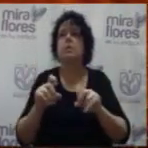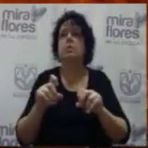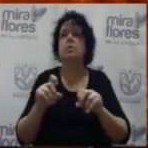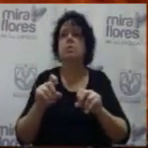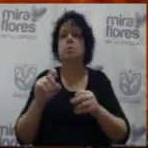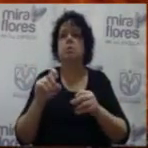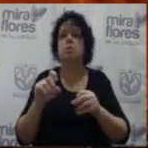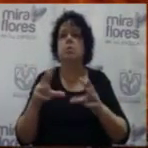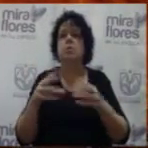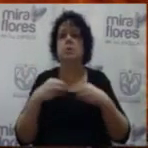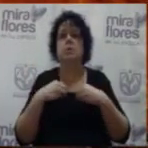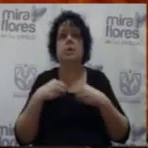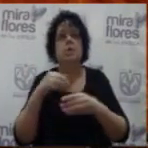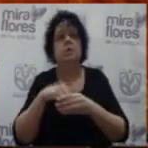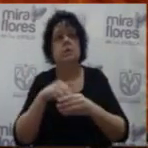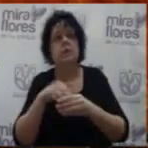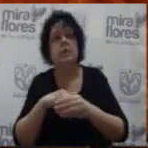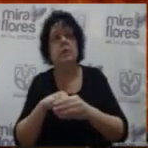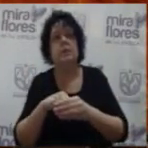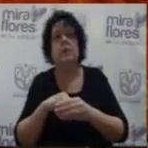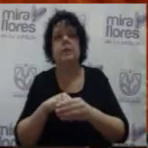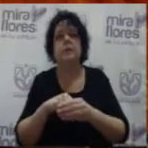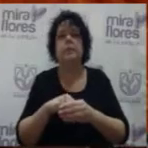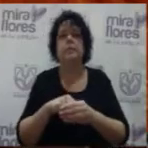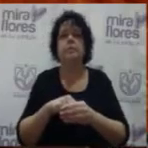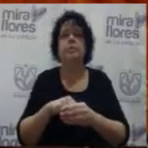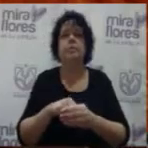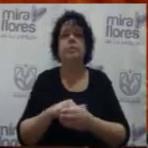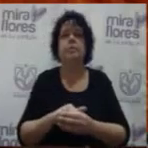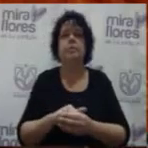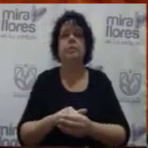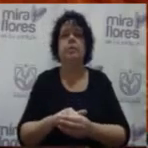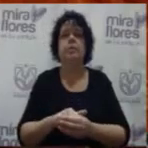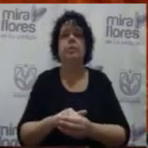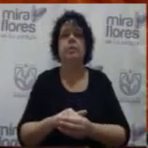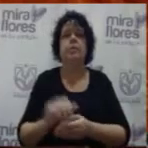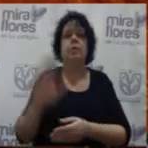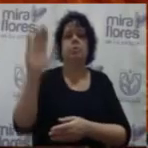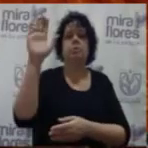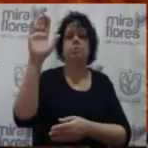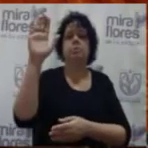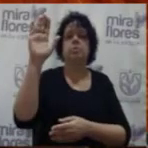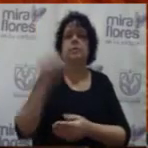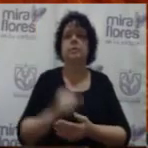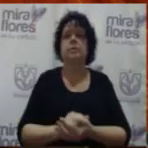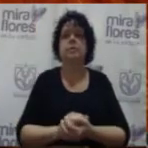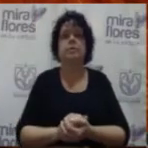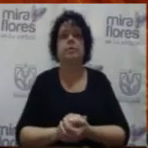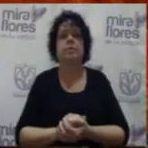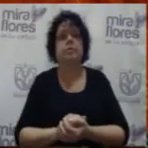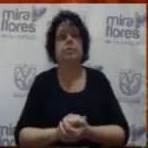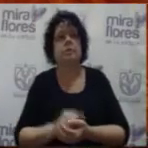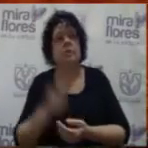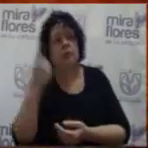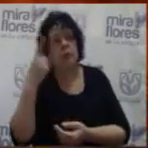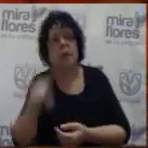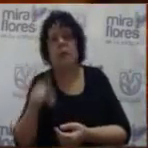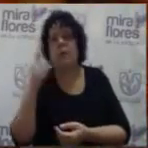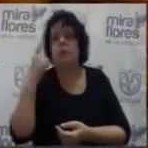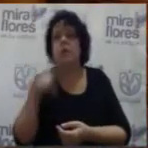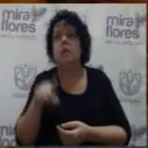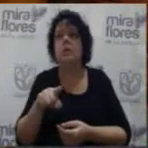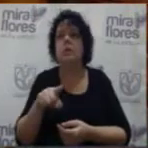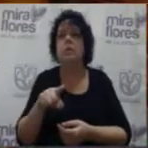aprobar el proyecto en cuestión, sírvanse levantar la mano en señal de conformidad. Se aprueba